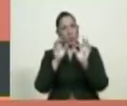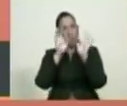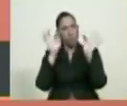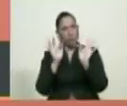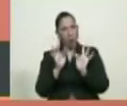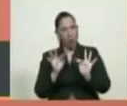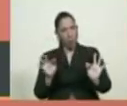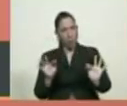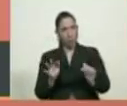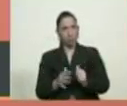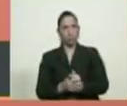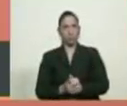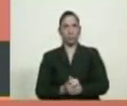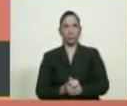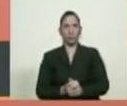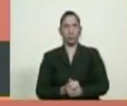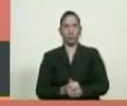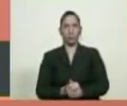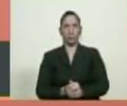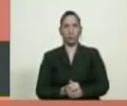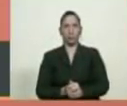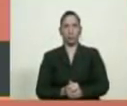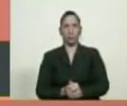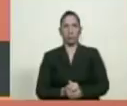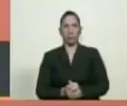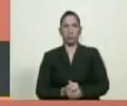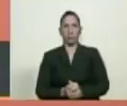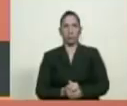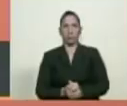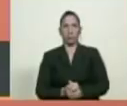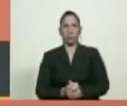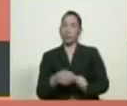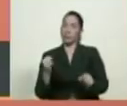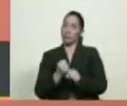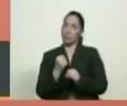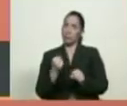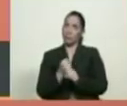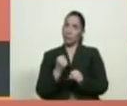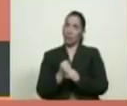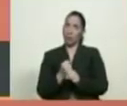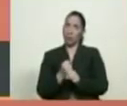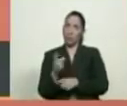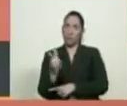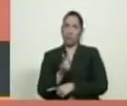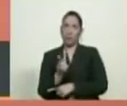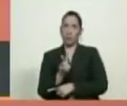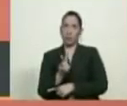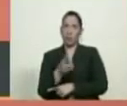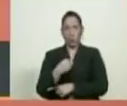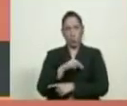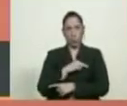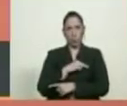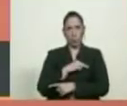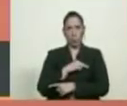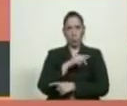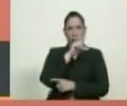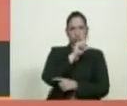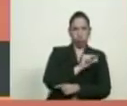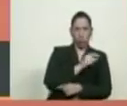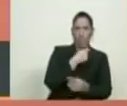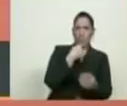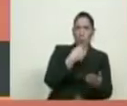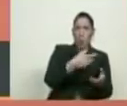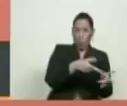reformateada, porque para un mensaje para los trabajadores de Venezuela, si estábamos con un salario mínimo